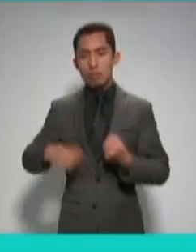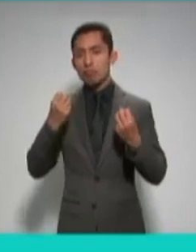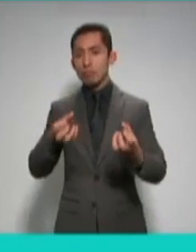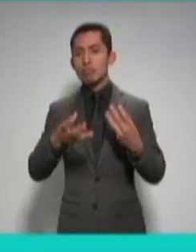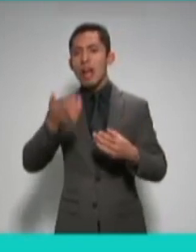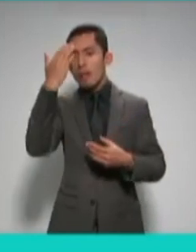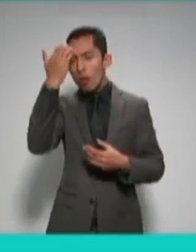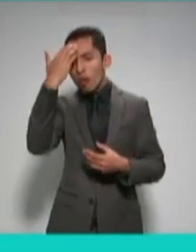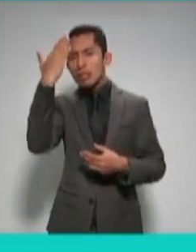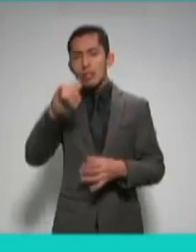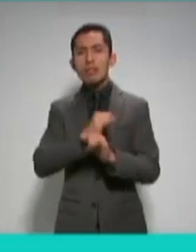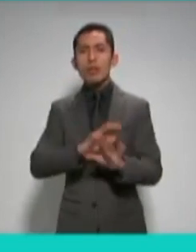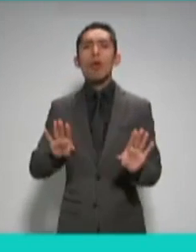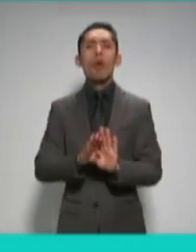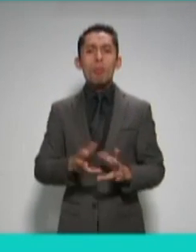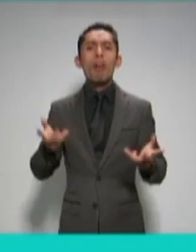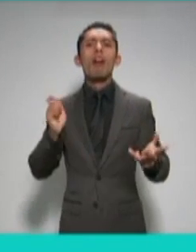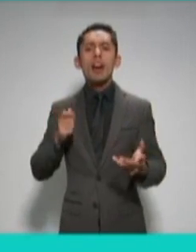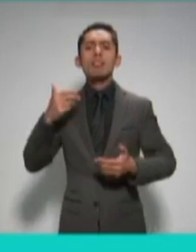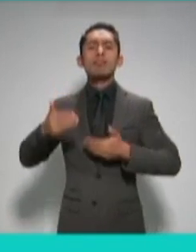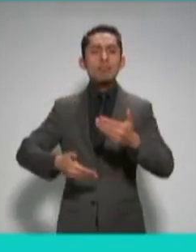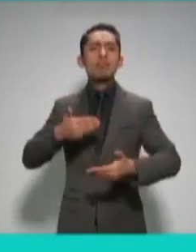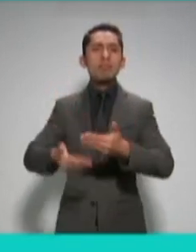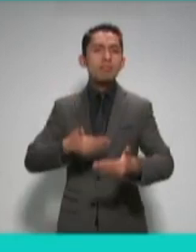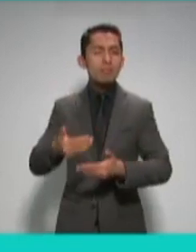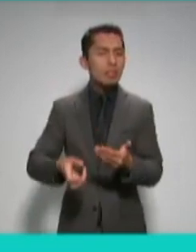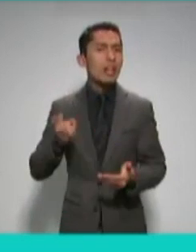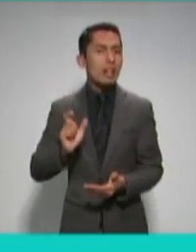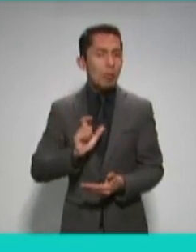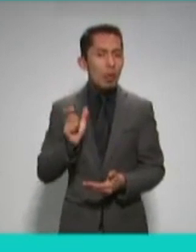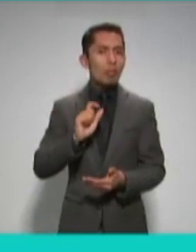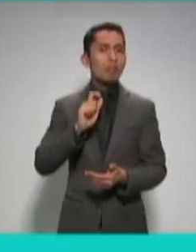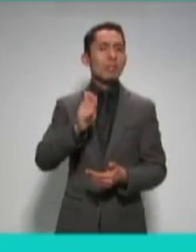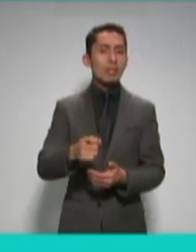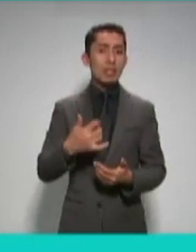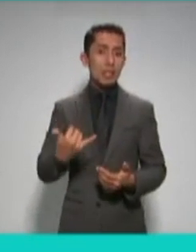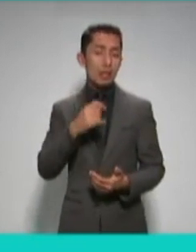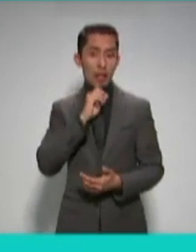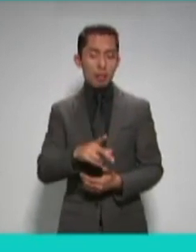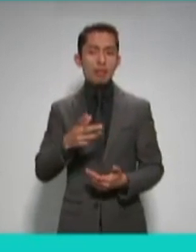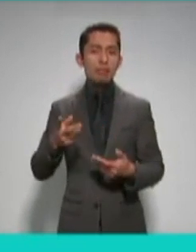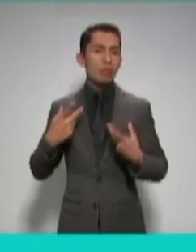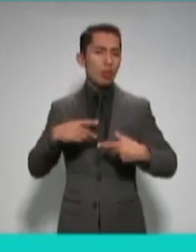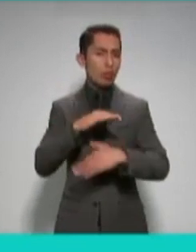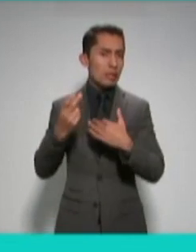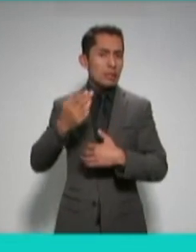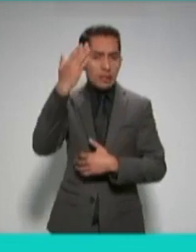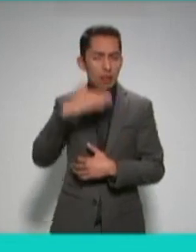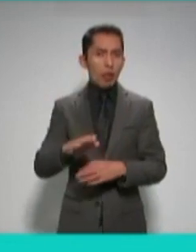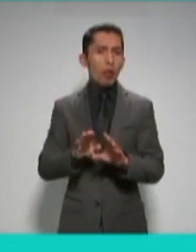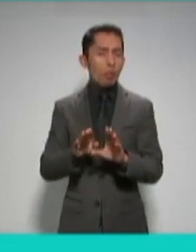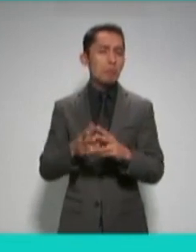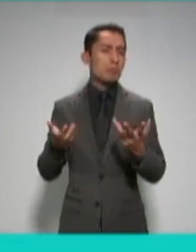información relacionada de cómo se realizó, reviste un carácter público e interés general, pues a través de instrumentos